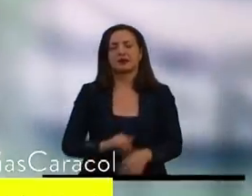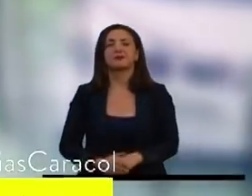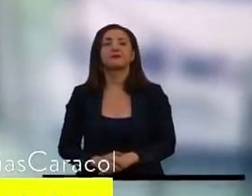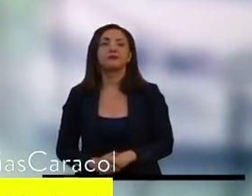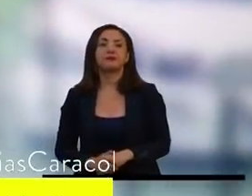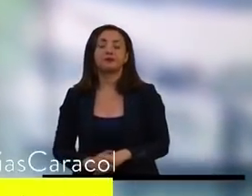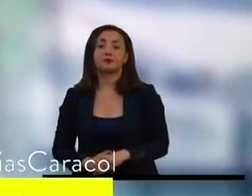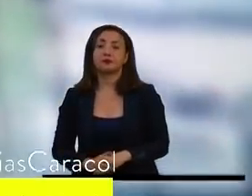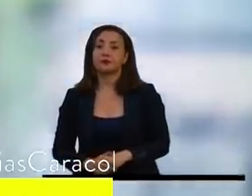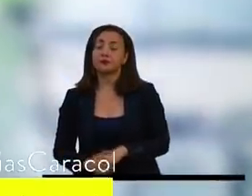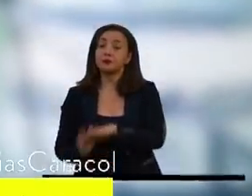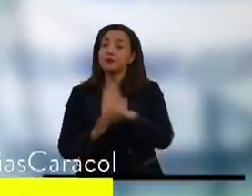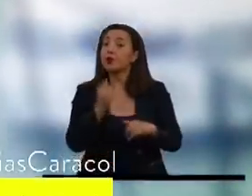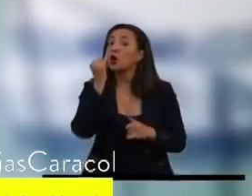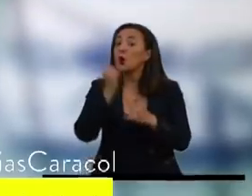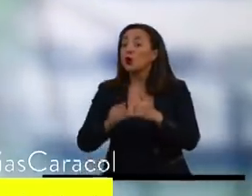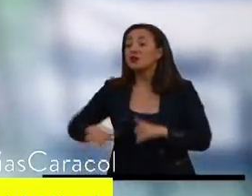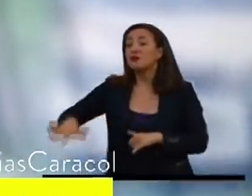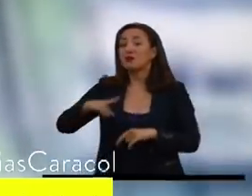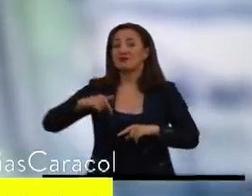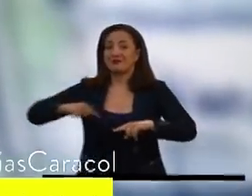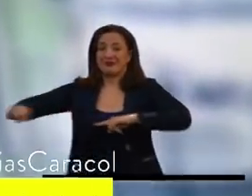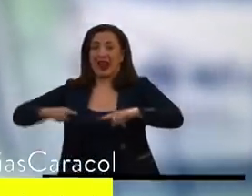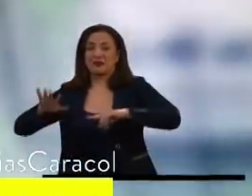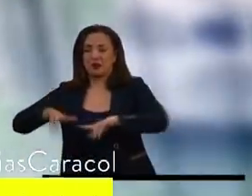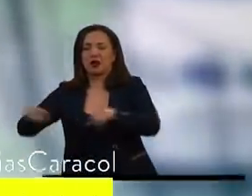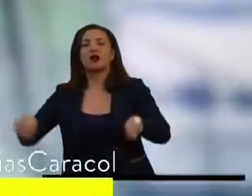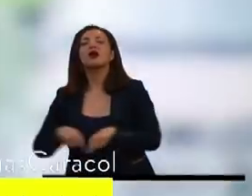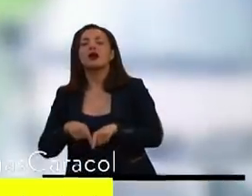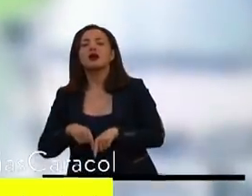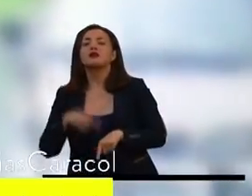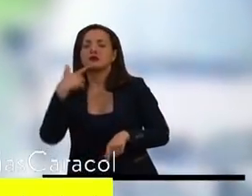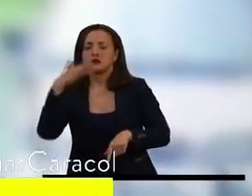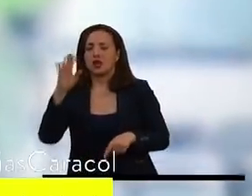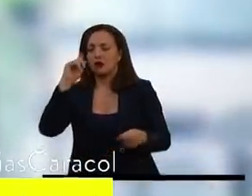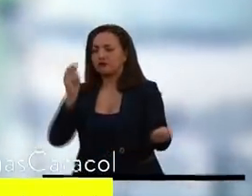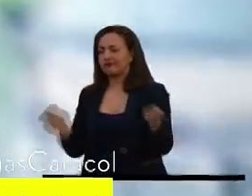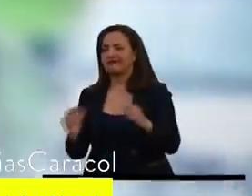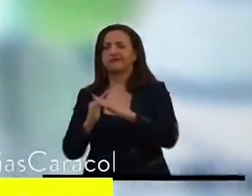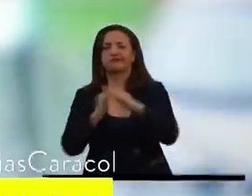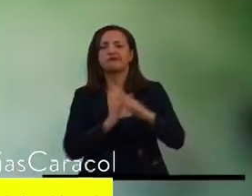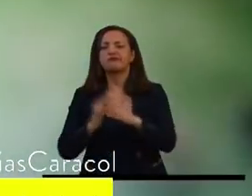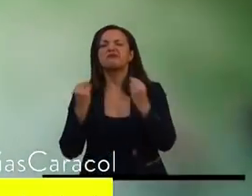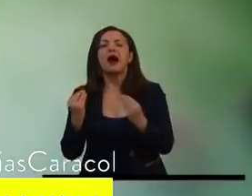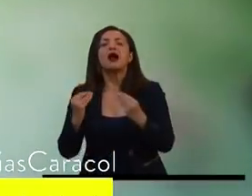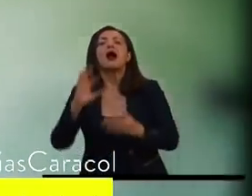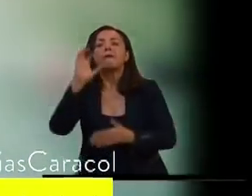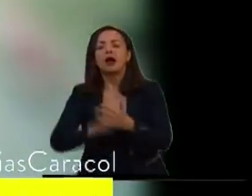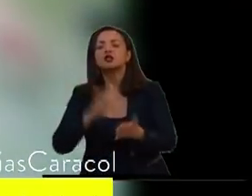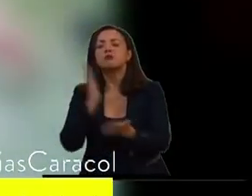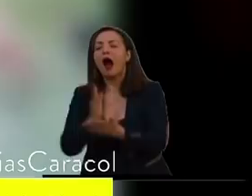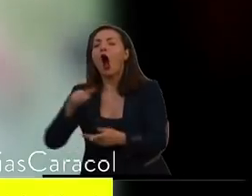último, el administrador del establecimiento aseguró que se tomaron medidas adicionales en el lugar para evitar que estos casos se